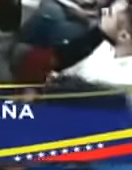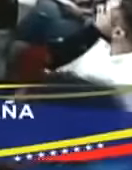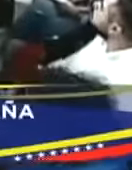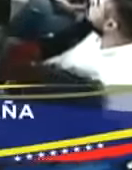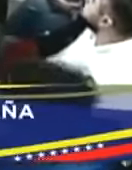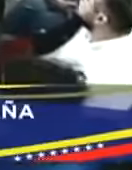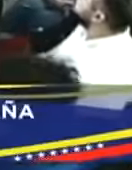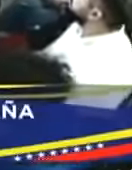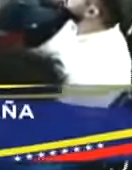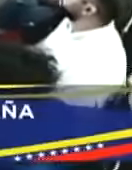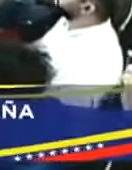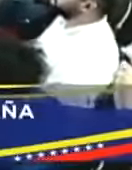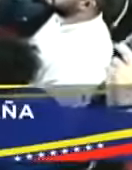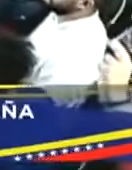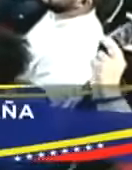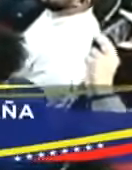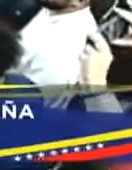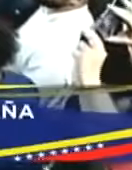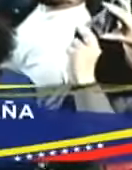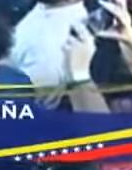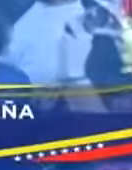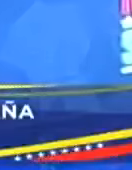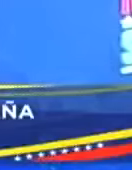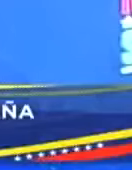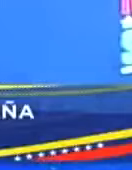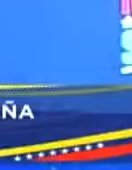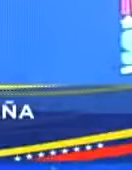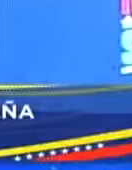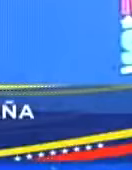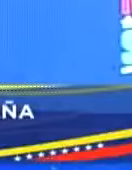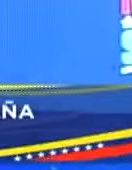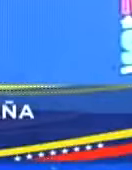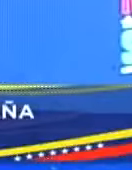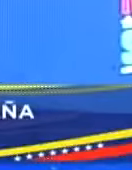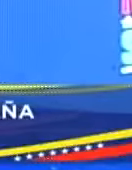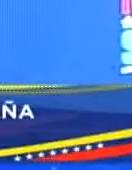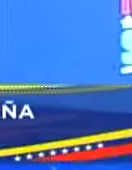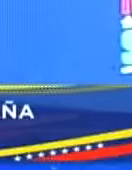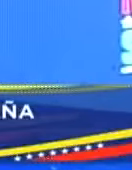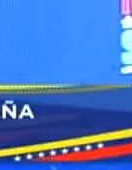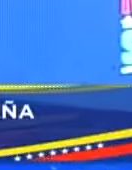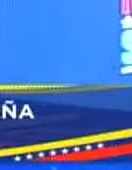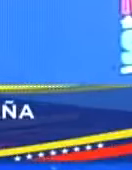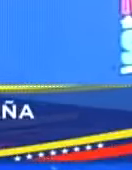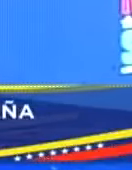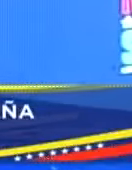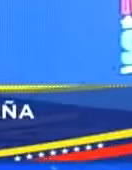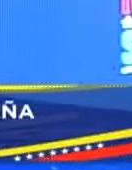¿Qué dice Ernesto, mi asesor en lenguaje? ¿Ah?